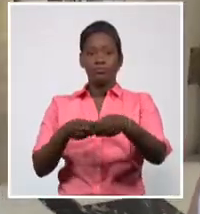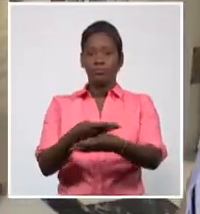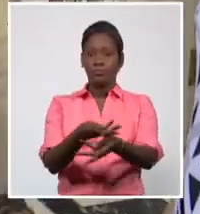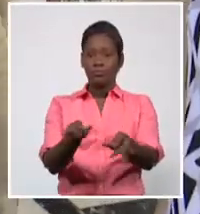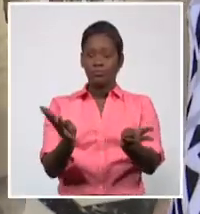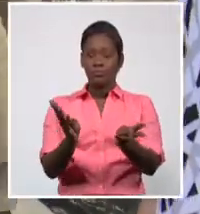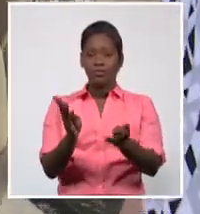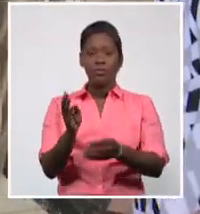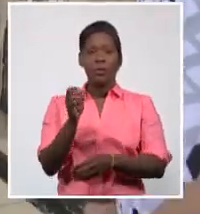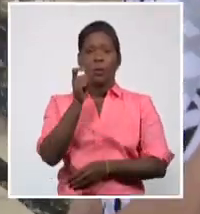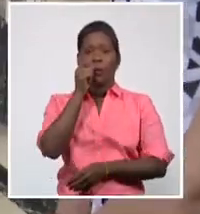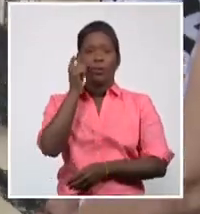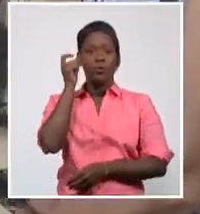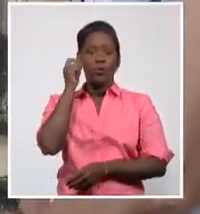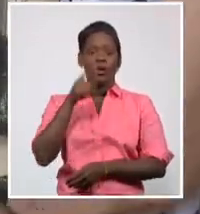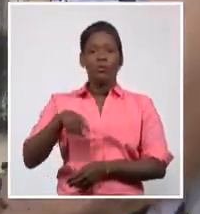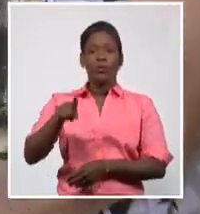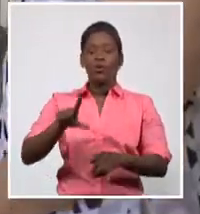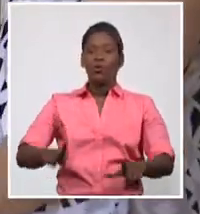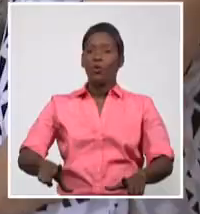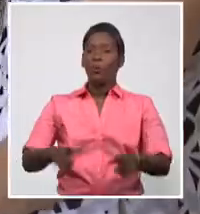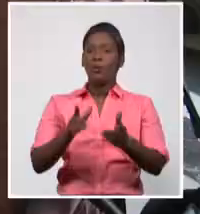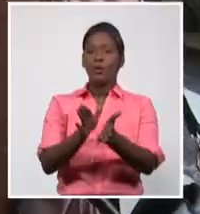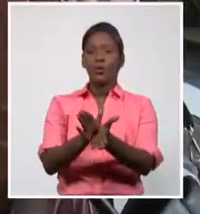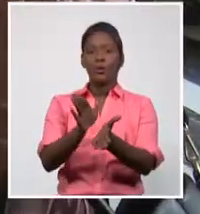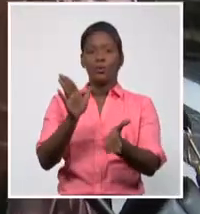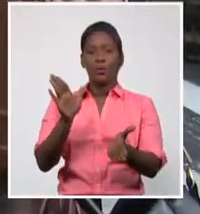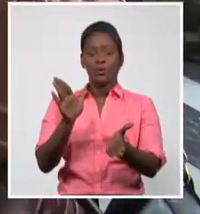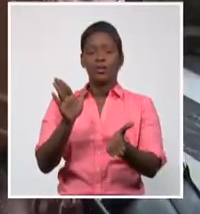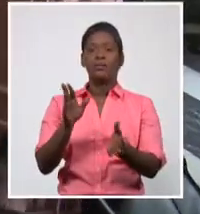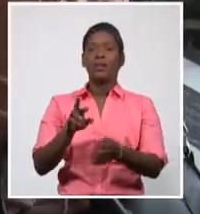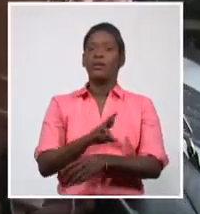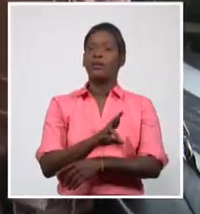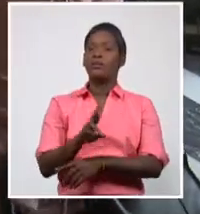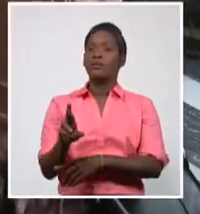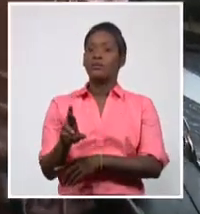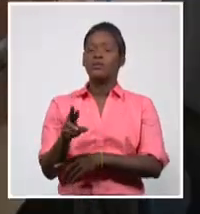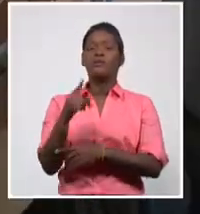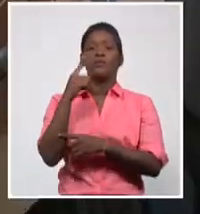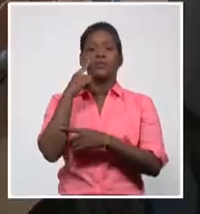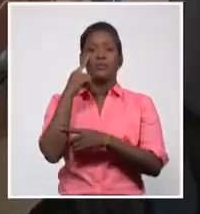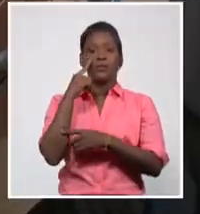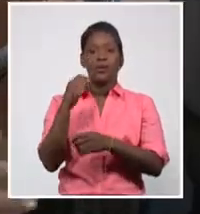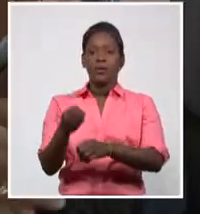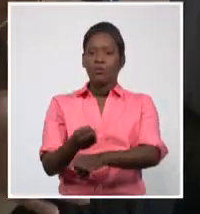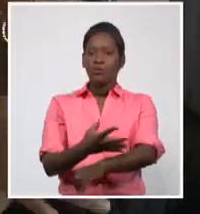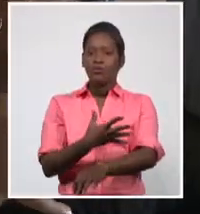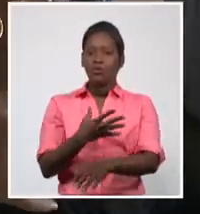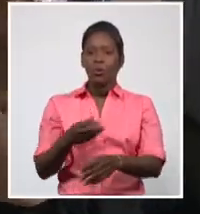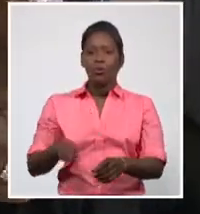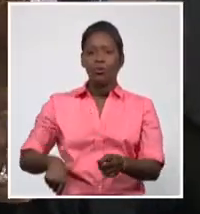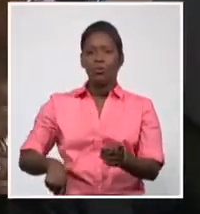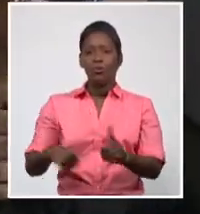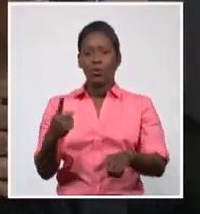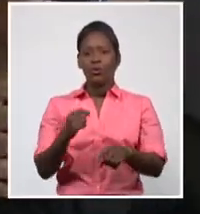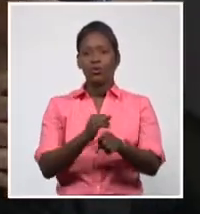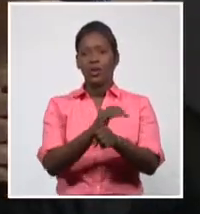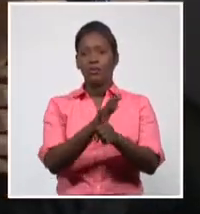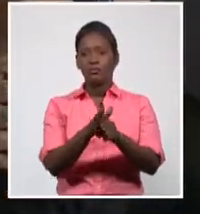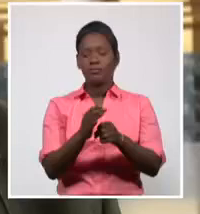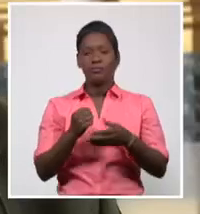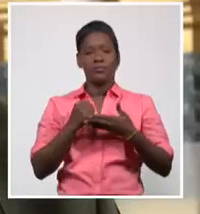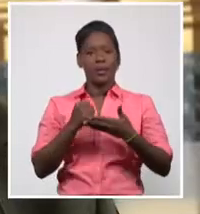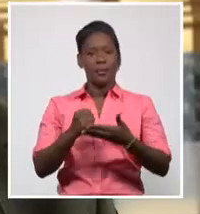en reconocimiento a su actitud comprometida y consecuente y que han sido ejemplo una vez más durante el enfrentamiento a la